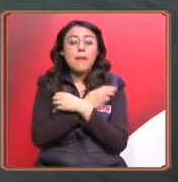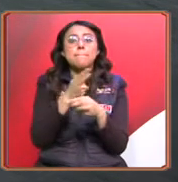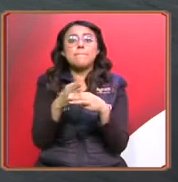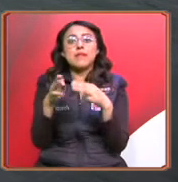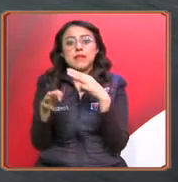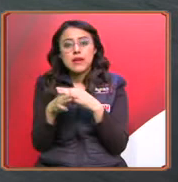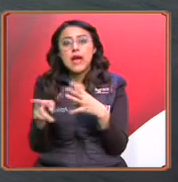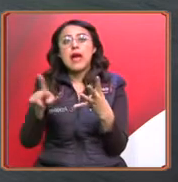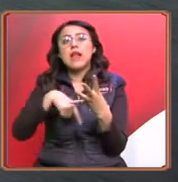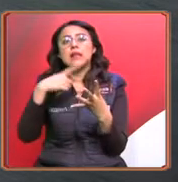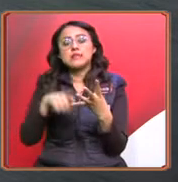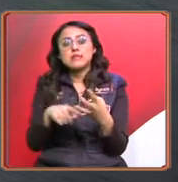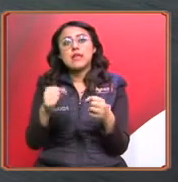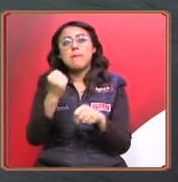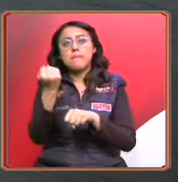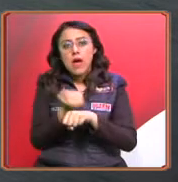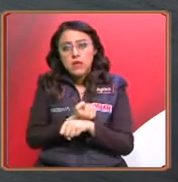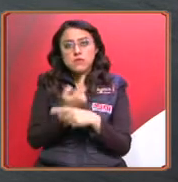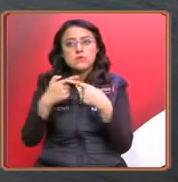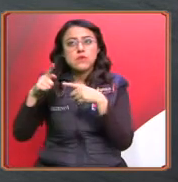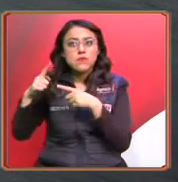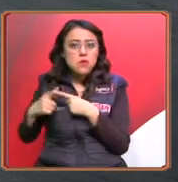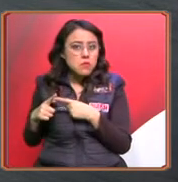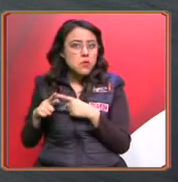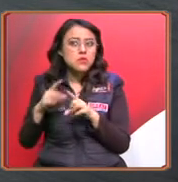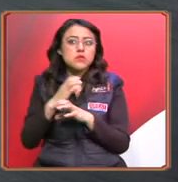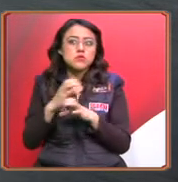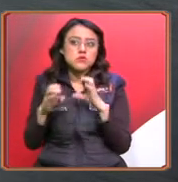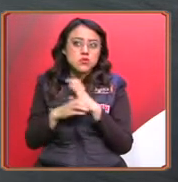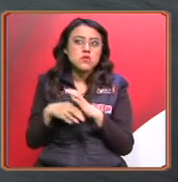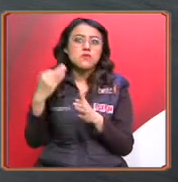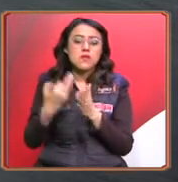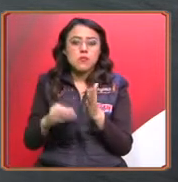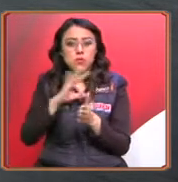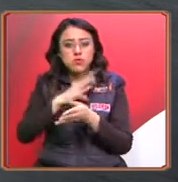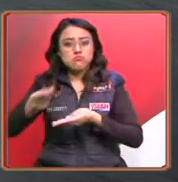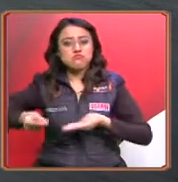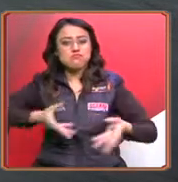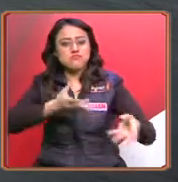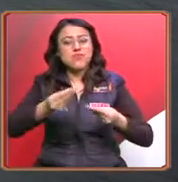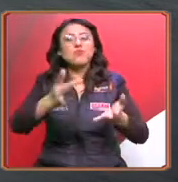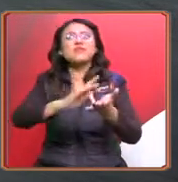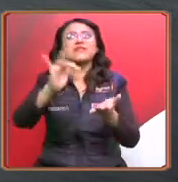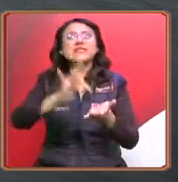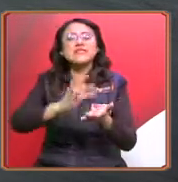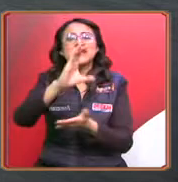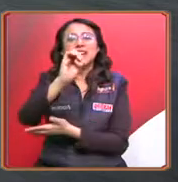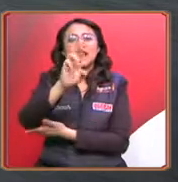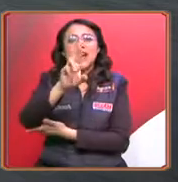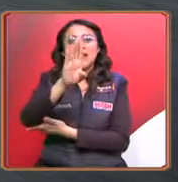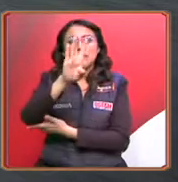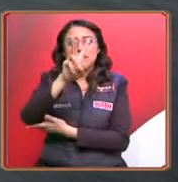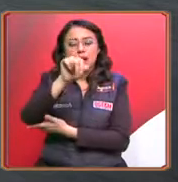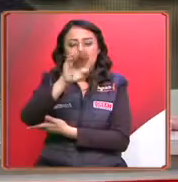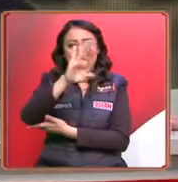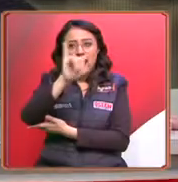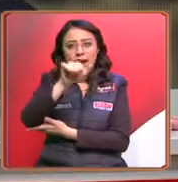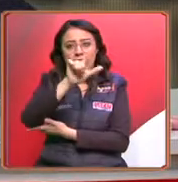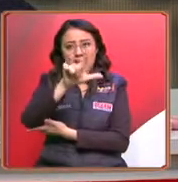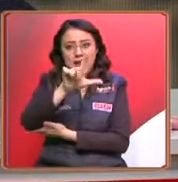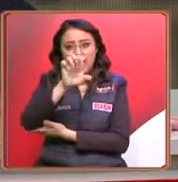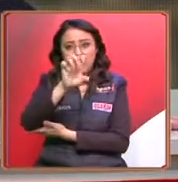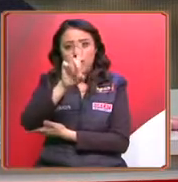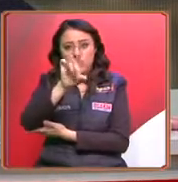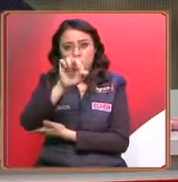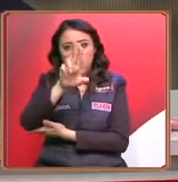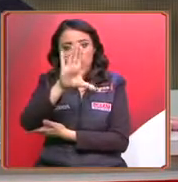también llevan zapatos, según lo que sabemos que falta por ahí, pero bueno. Mi gracias, Carvajal Educación, se los agradezco muchísimo. Gracias